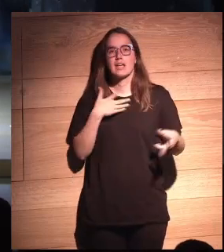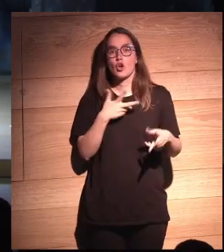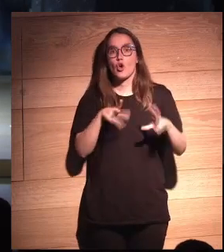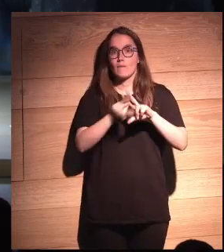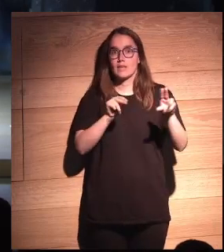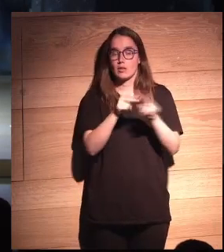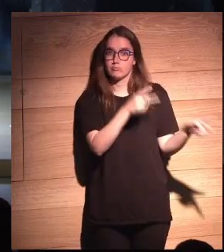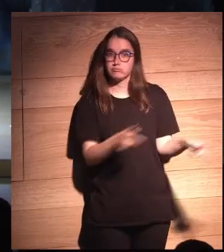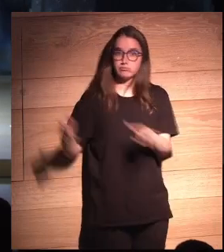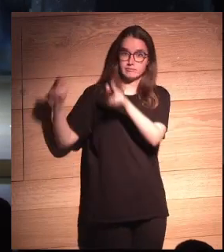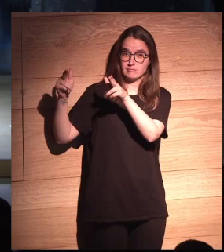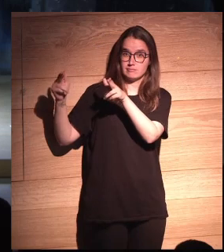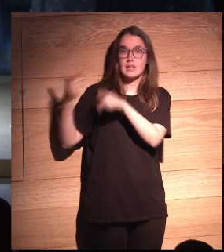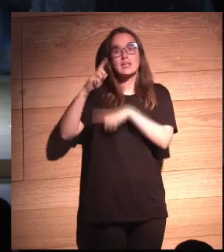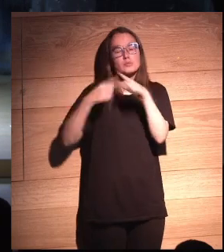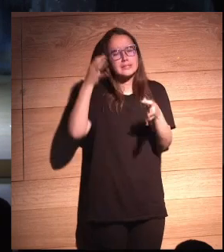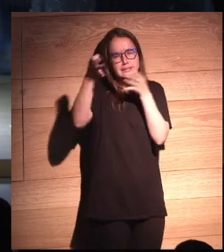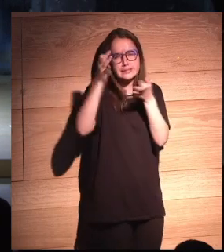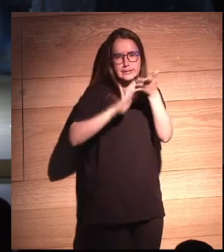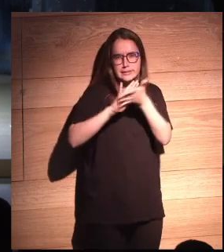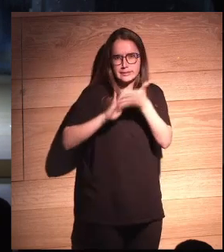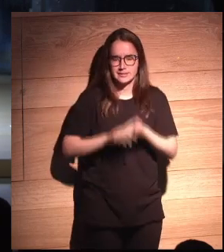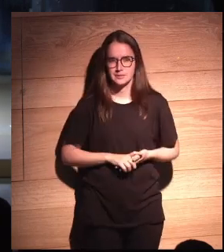tráiler y luego vamos desgranando cositas.